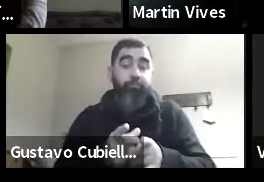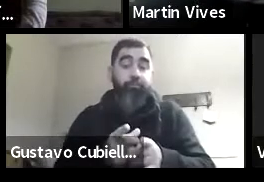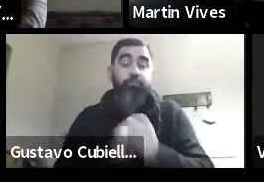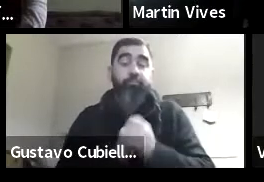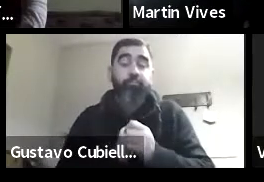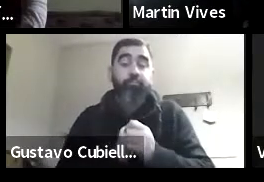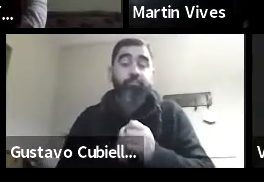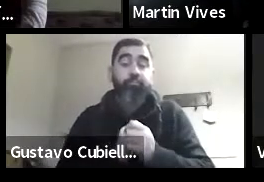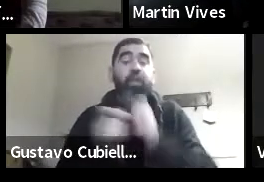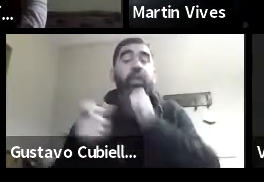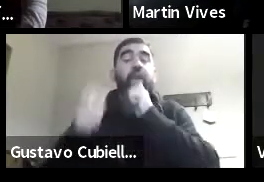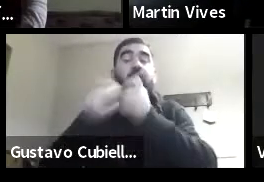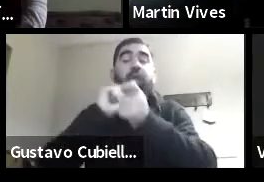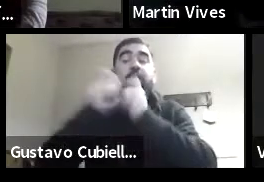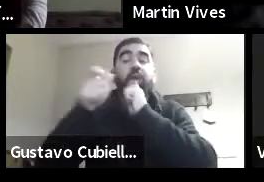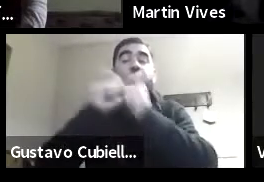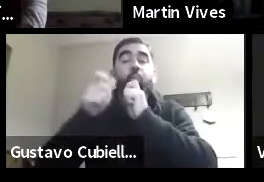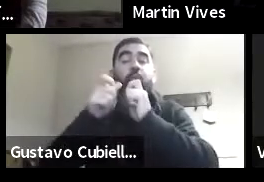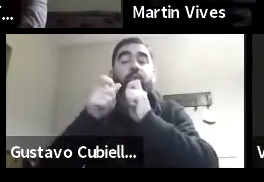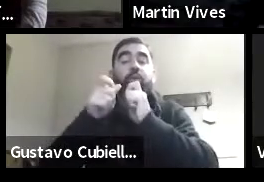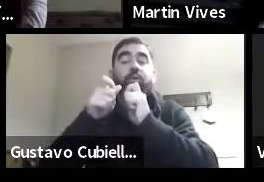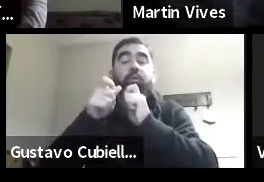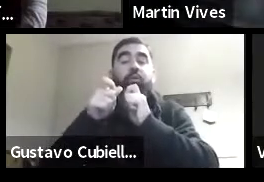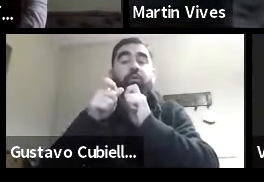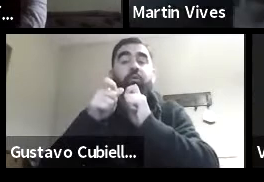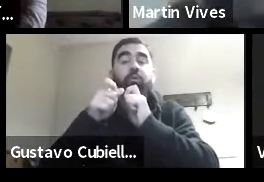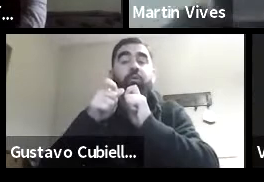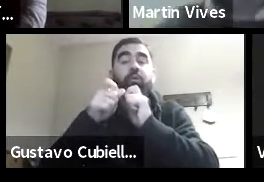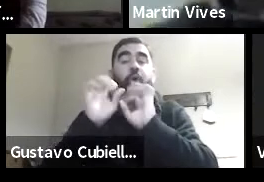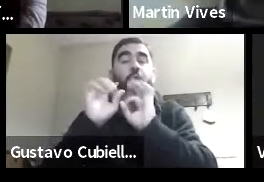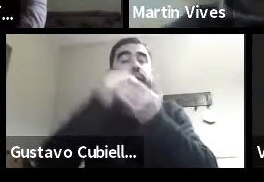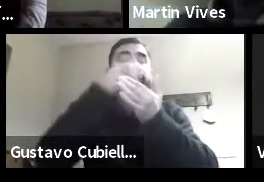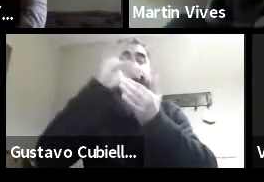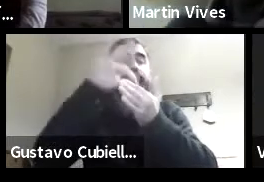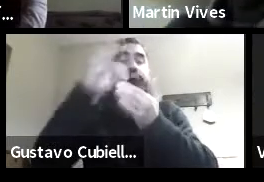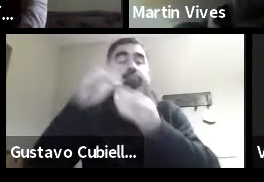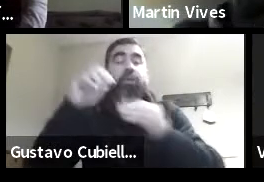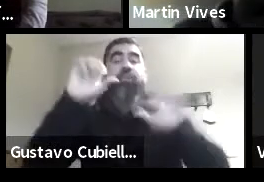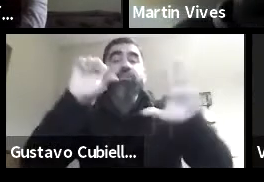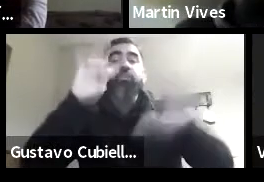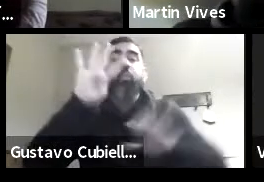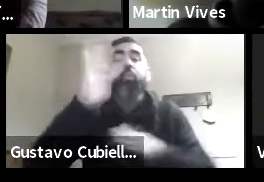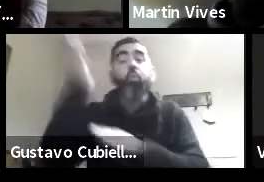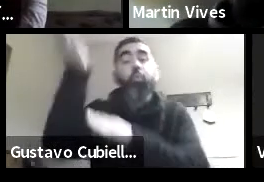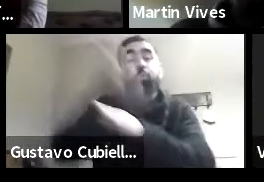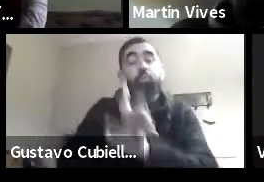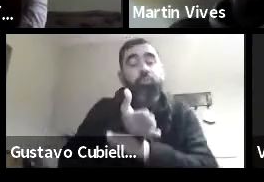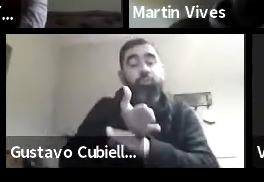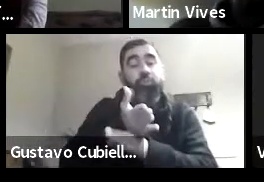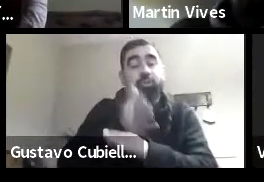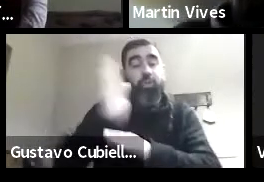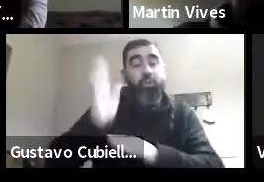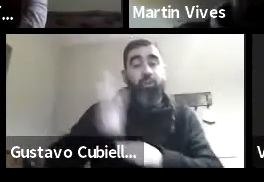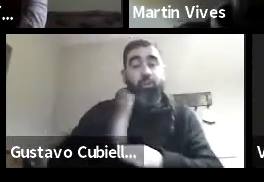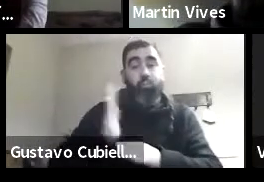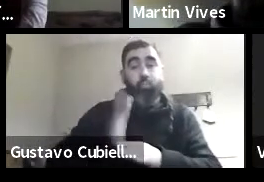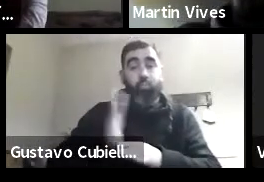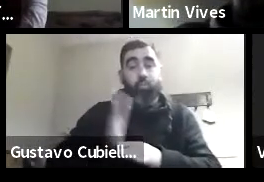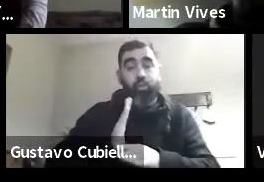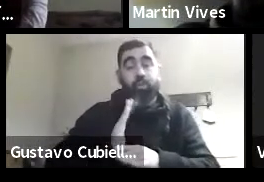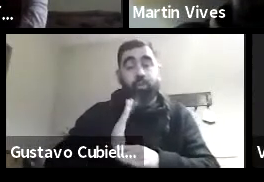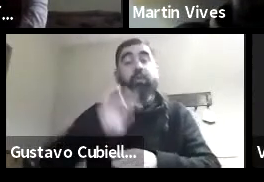la encuesta fue completada por un 64,7% de mujeres y